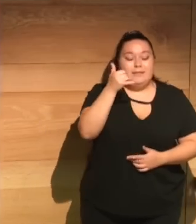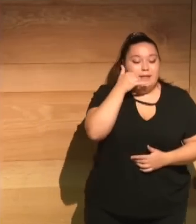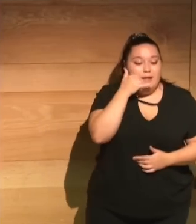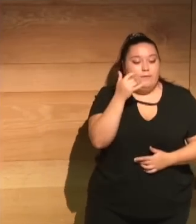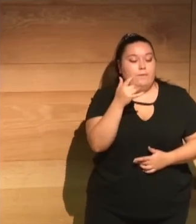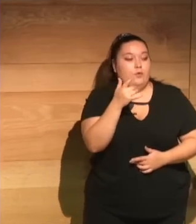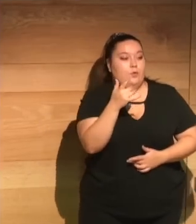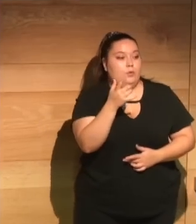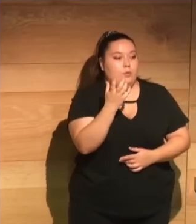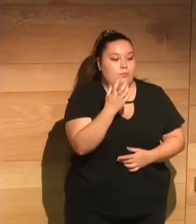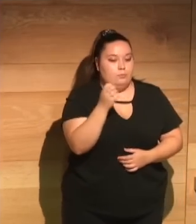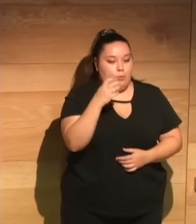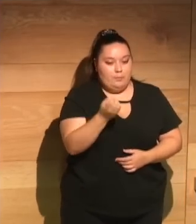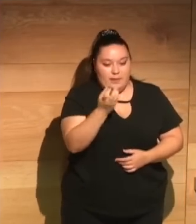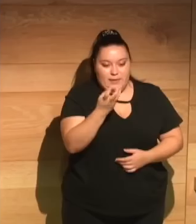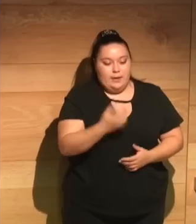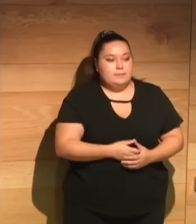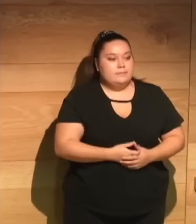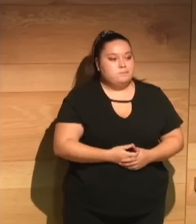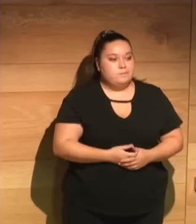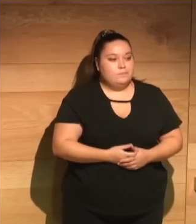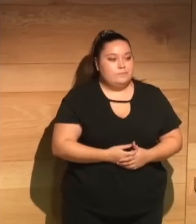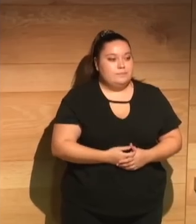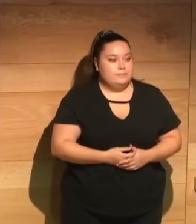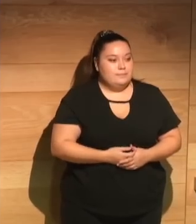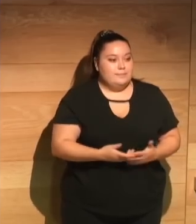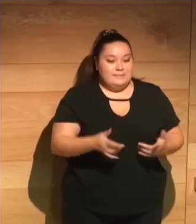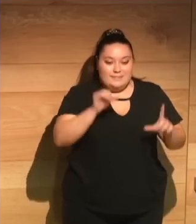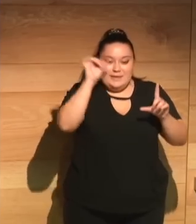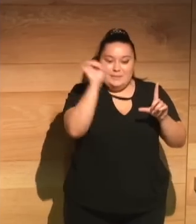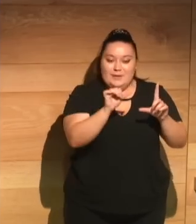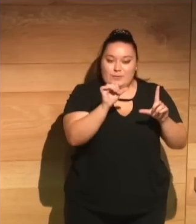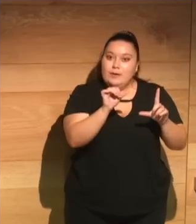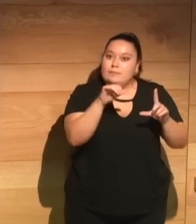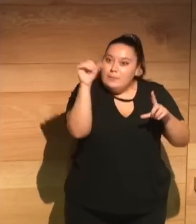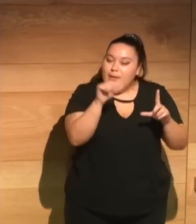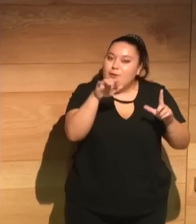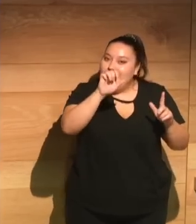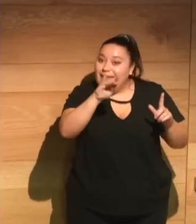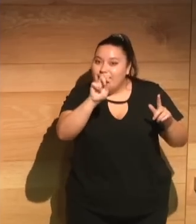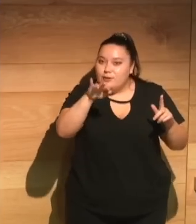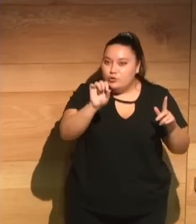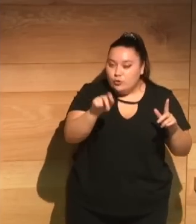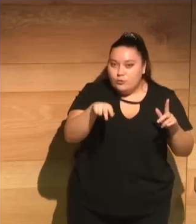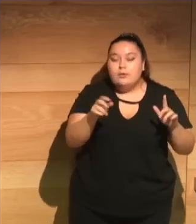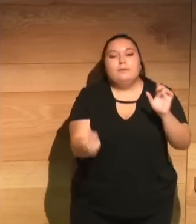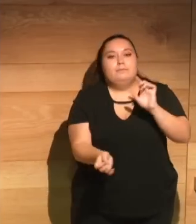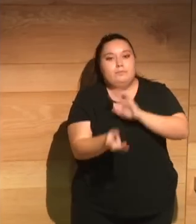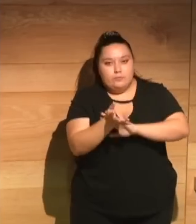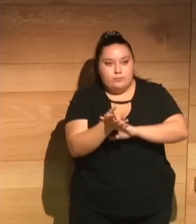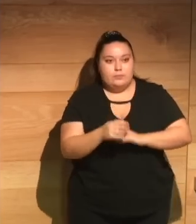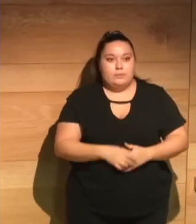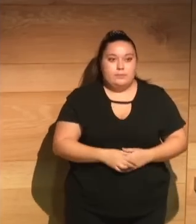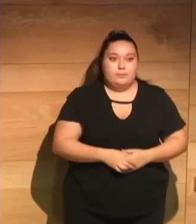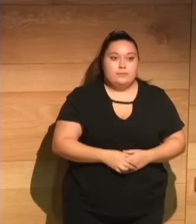apuntó, pero sí, indiscutiblemente, la película la inventa Edison. Y debemos el cine en buena parte